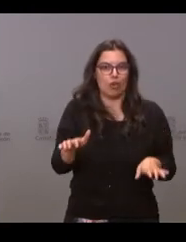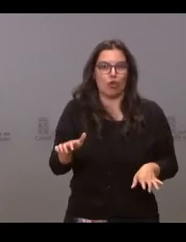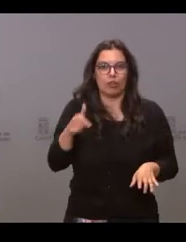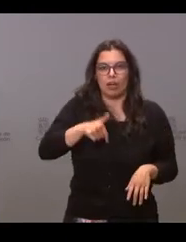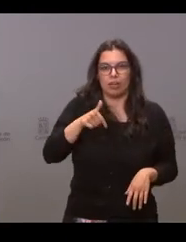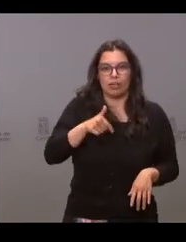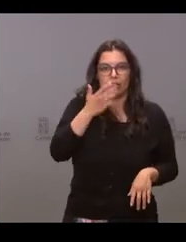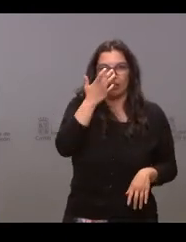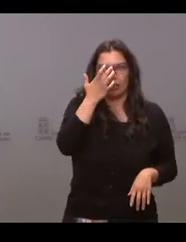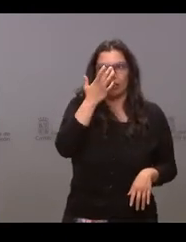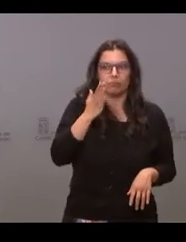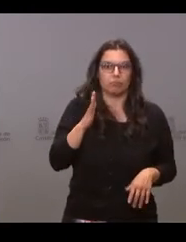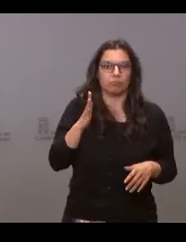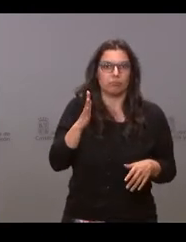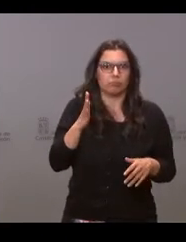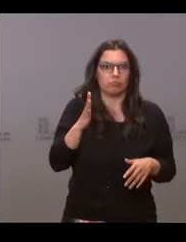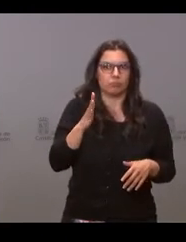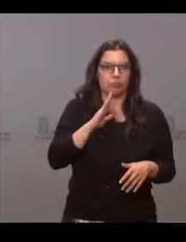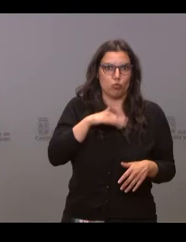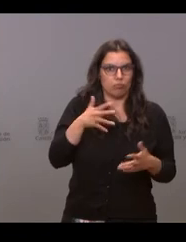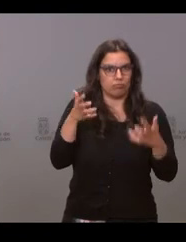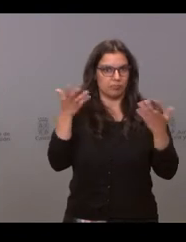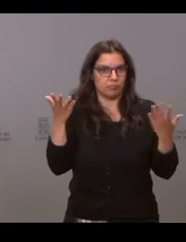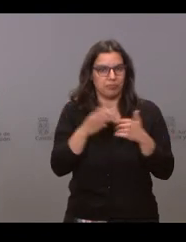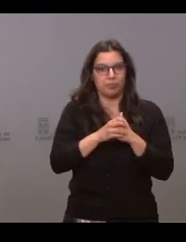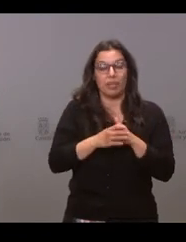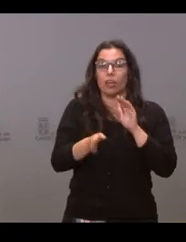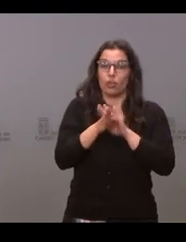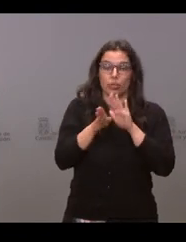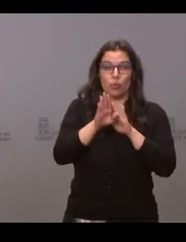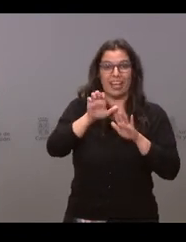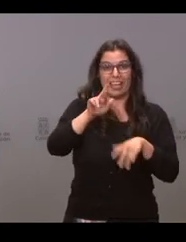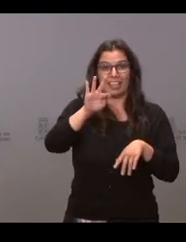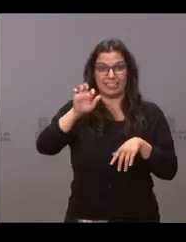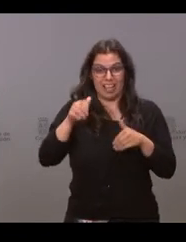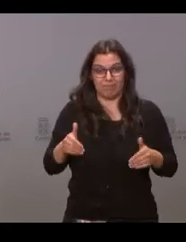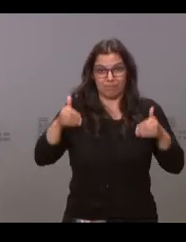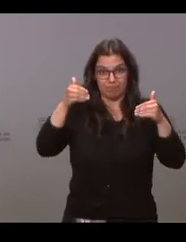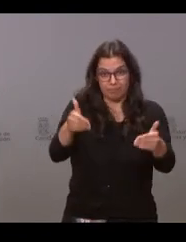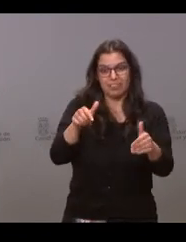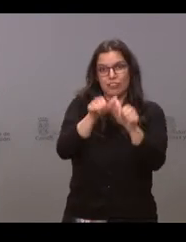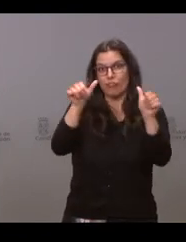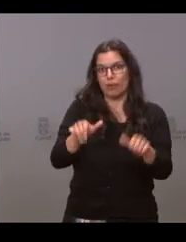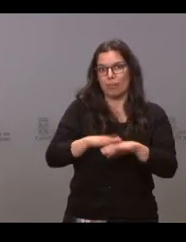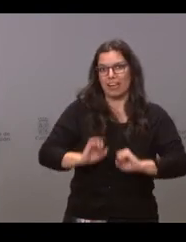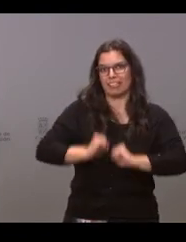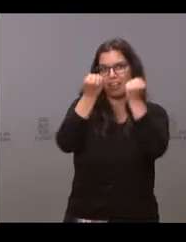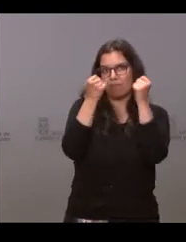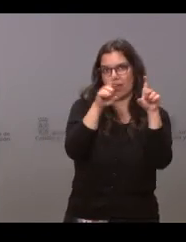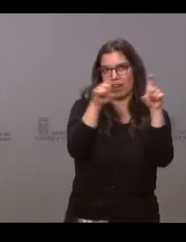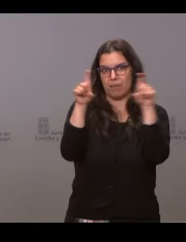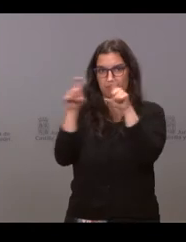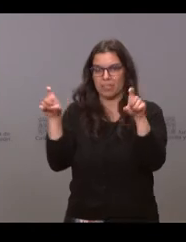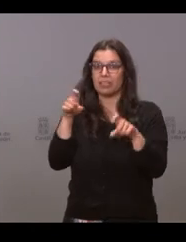es beneficiaria de ello y continuar con los cert es como fórmula para para salvar empresas que es en